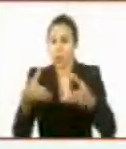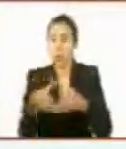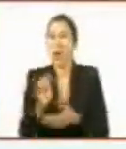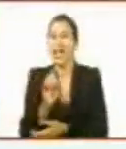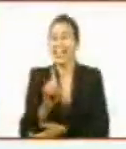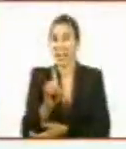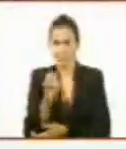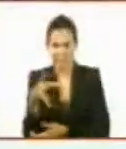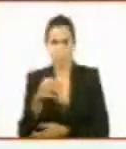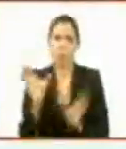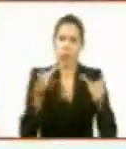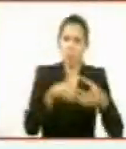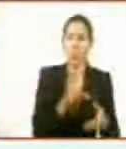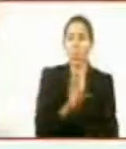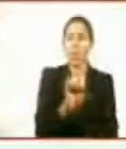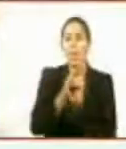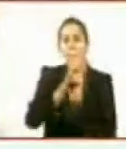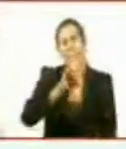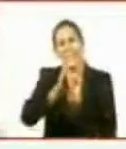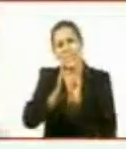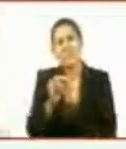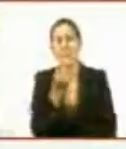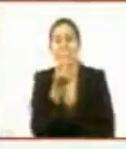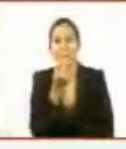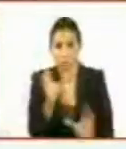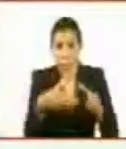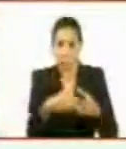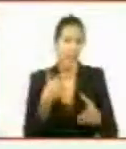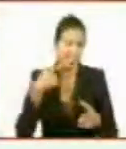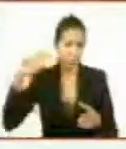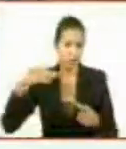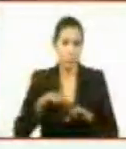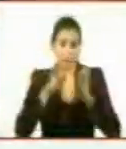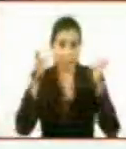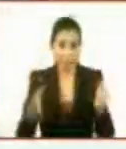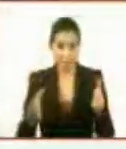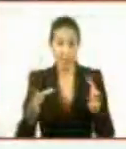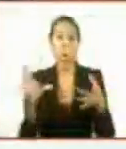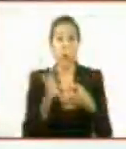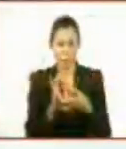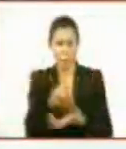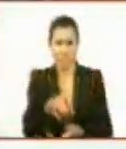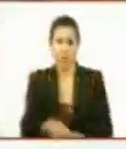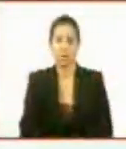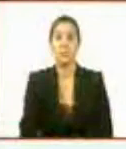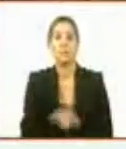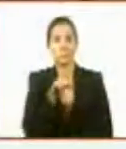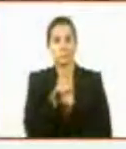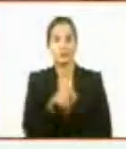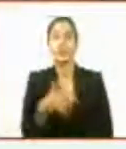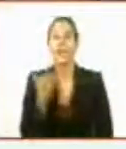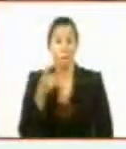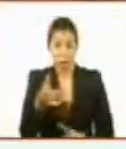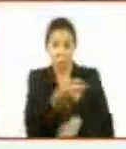copellanos, ese grupo de partidos, esa mesa llamada ahora de la ultraderecha, el petróleo estaría